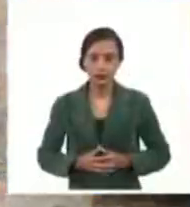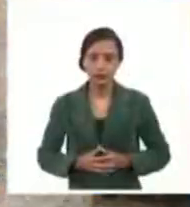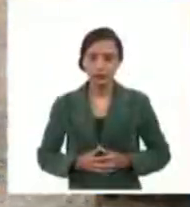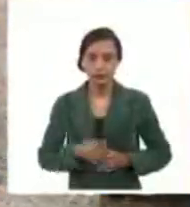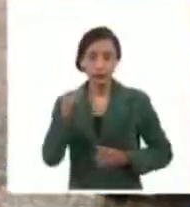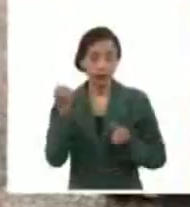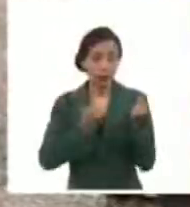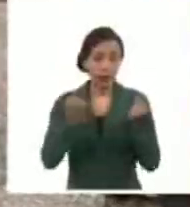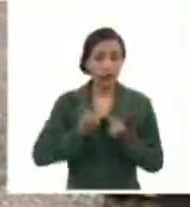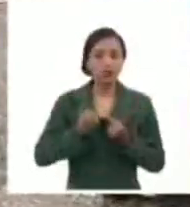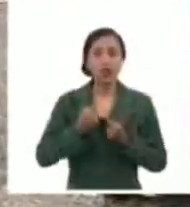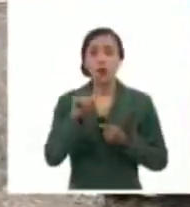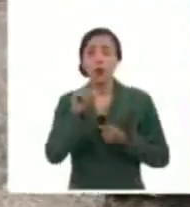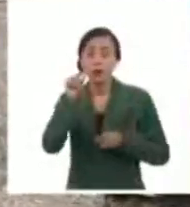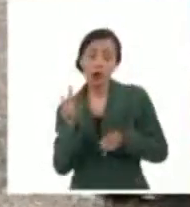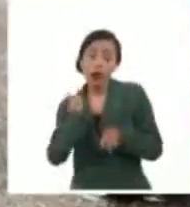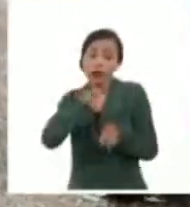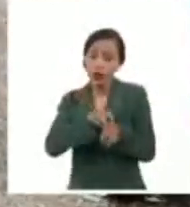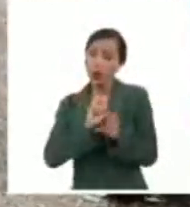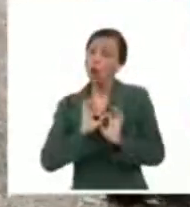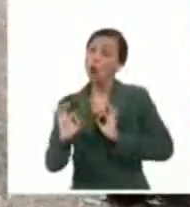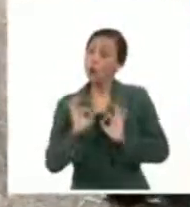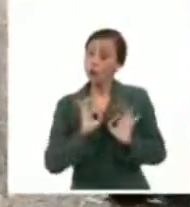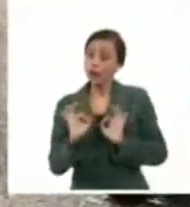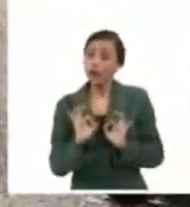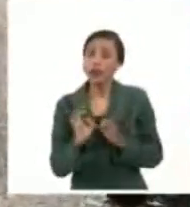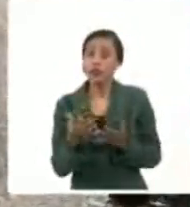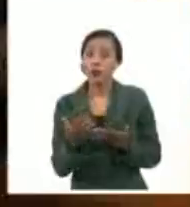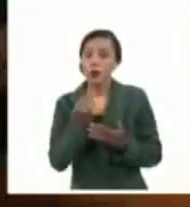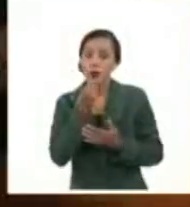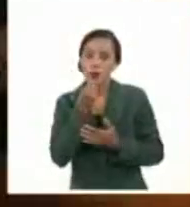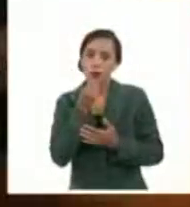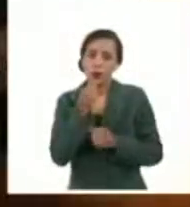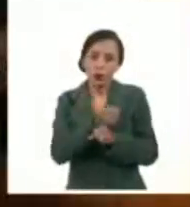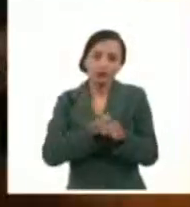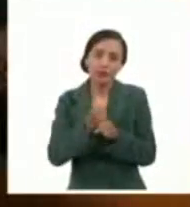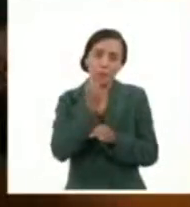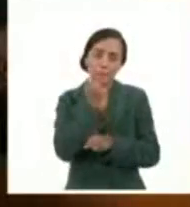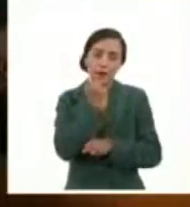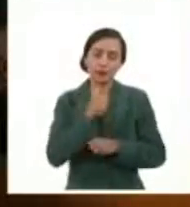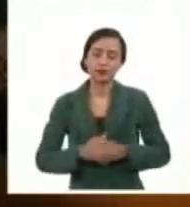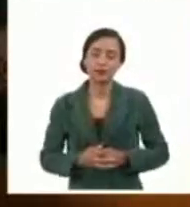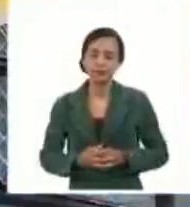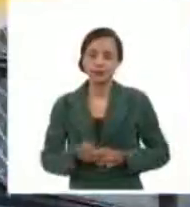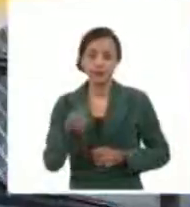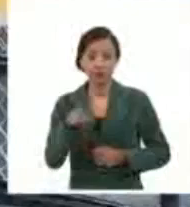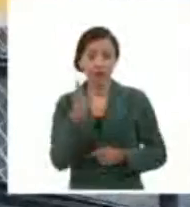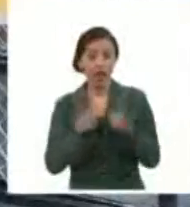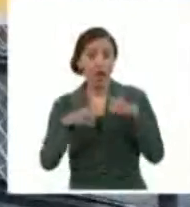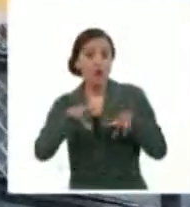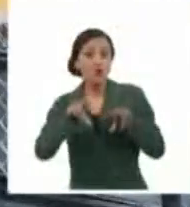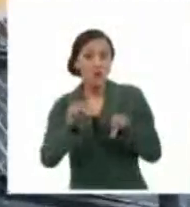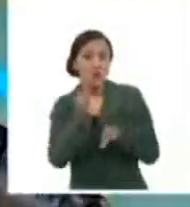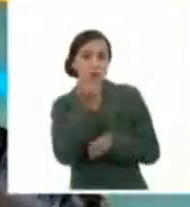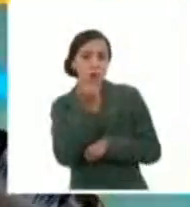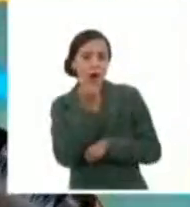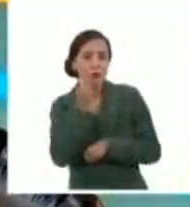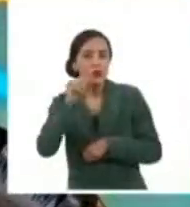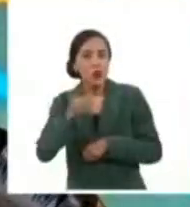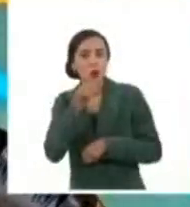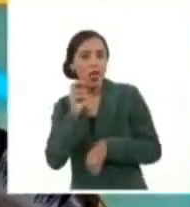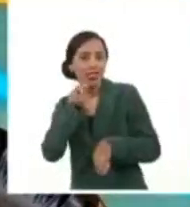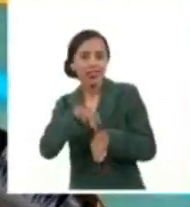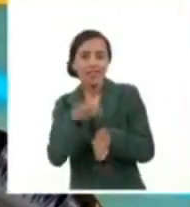transportistas como los pasajeros, cuidarlo para que nos duren el máximo tiempo posible. Se trata de una alternativa más para aliviar